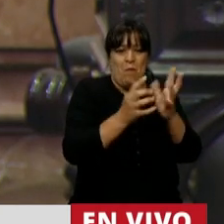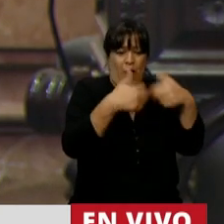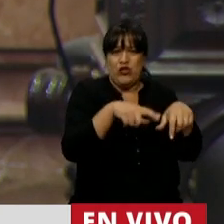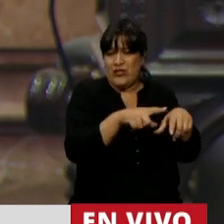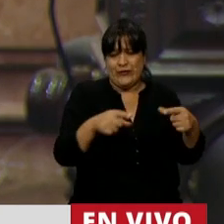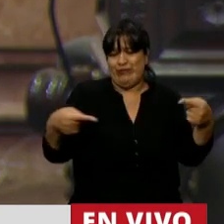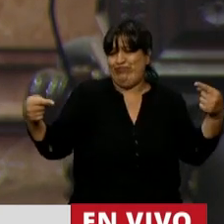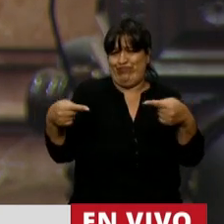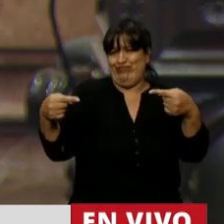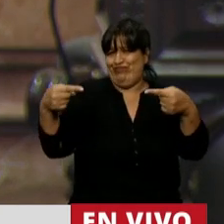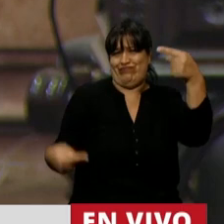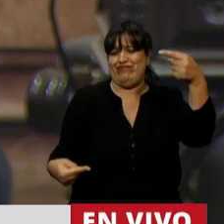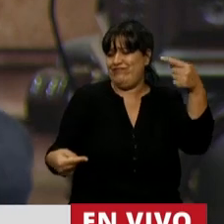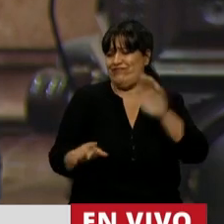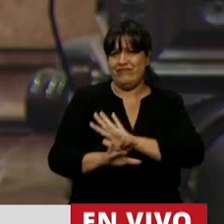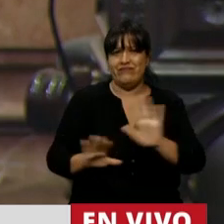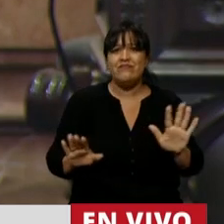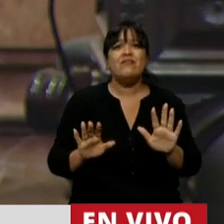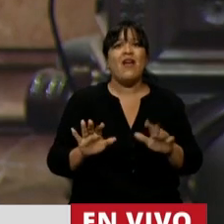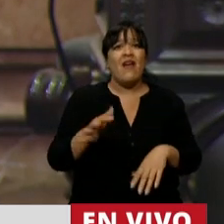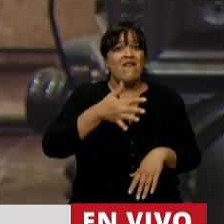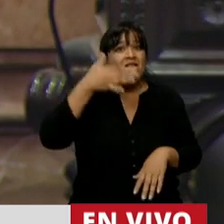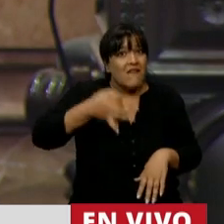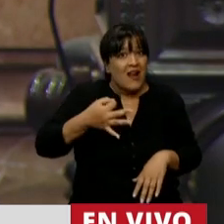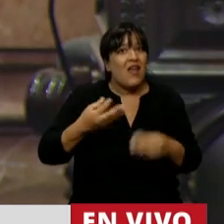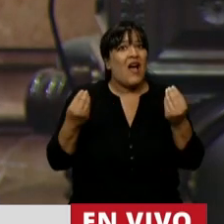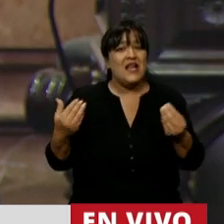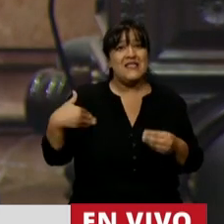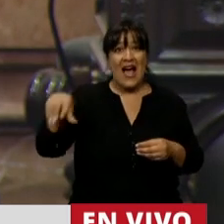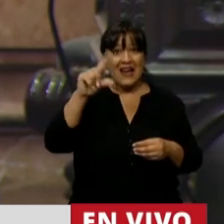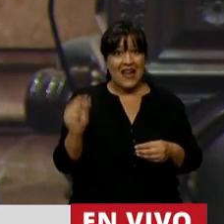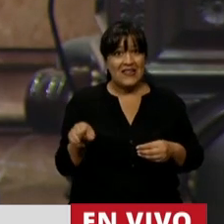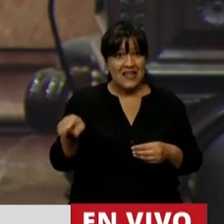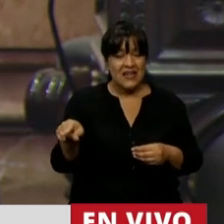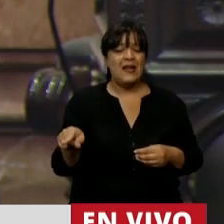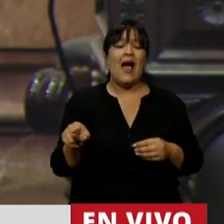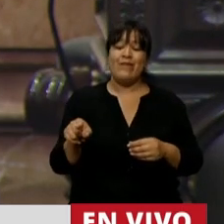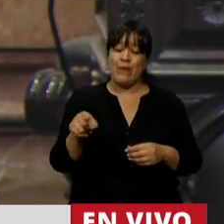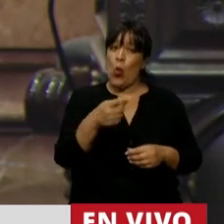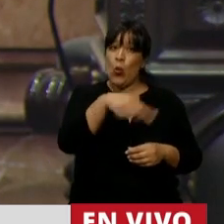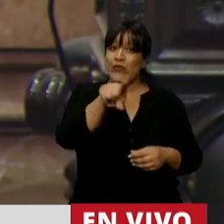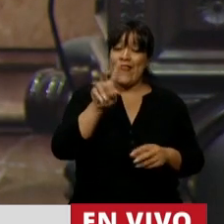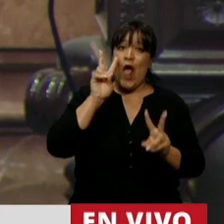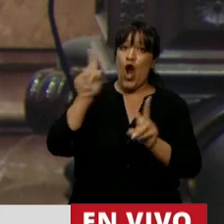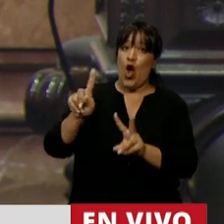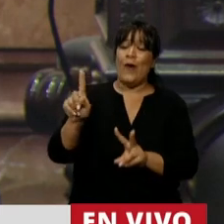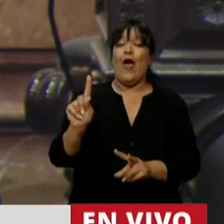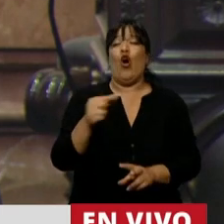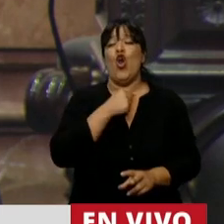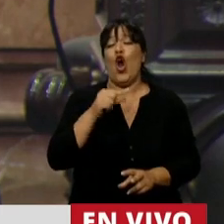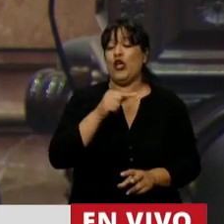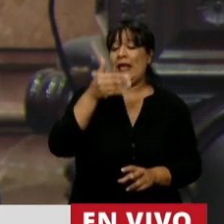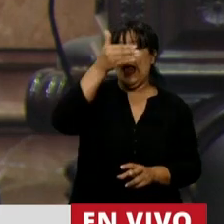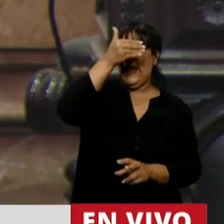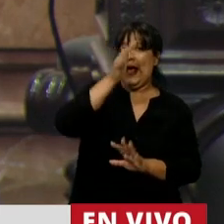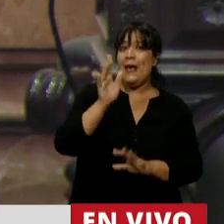decir. Y lo cierto es que estamos en una Argentina que está inmersa, aunque no lo vean o no lo quieran ver,